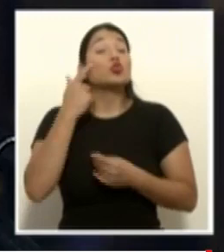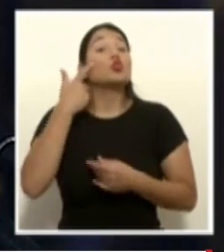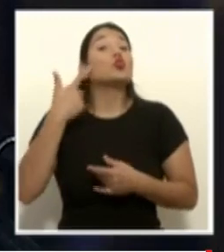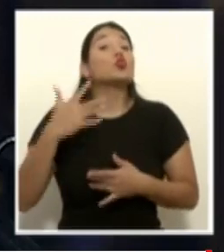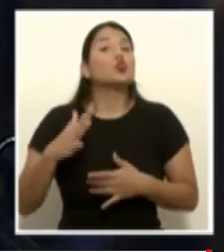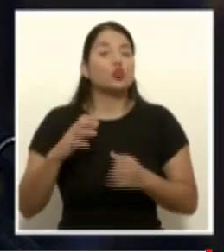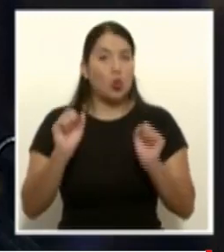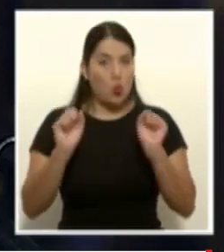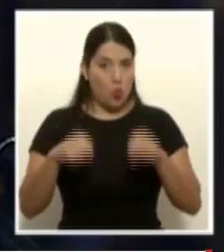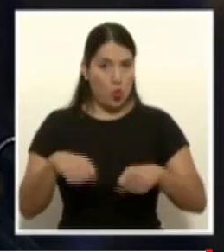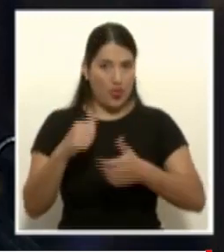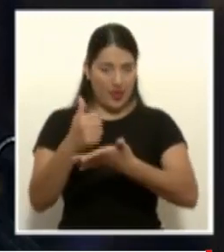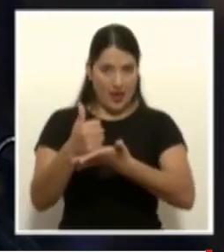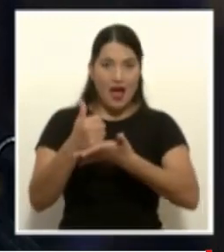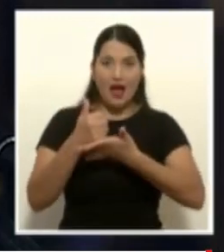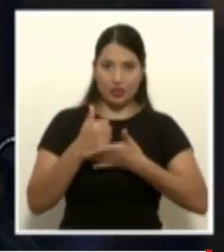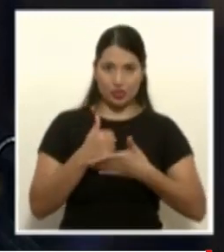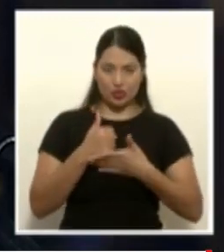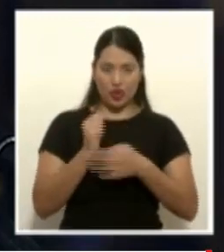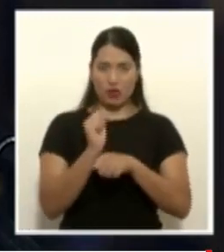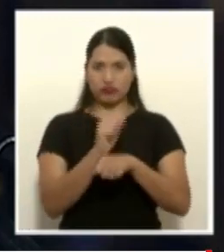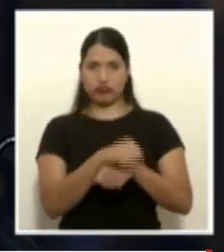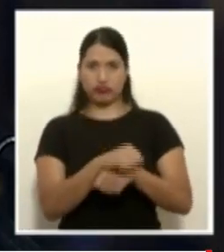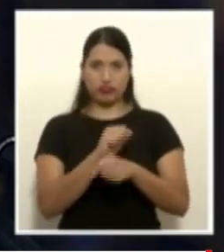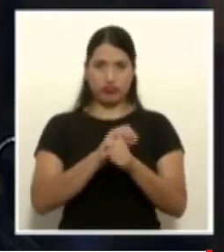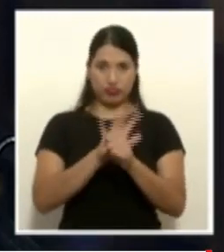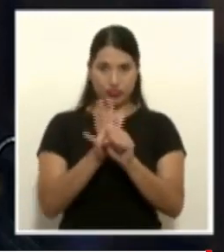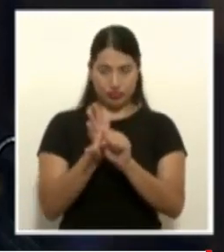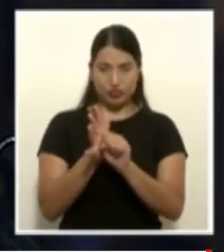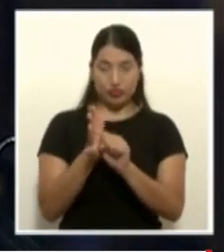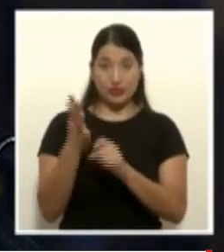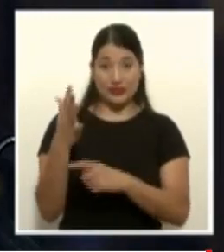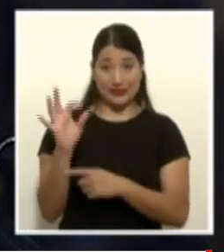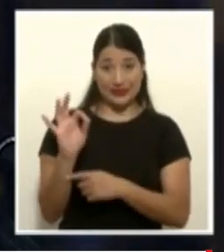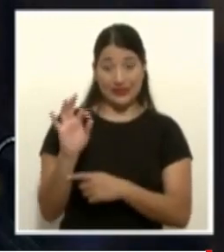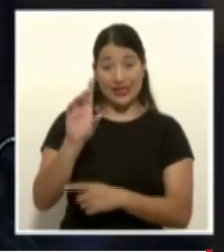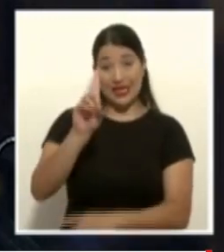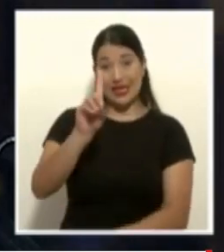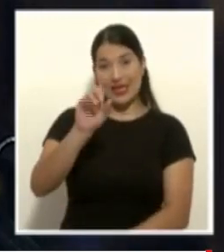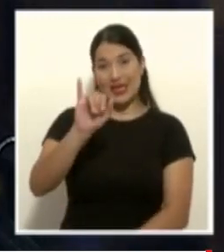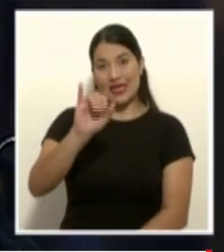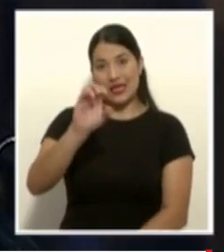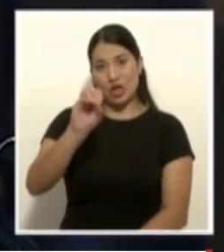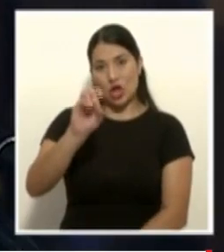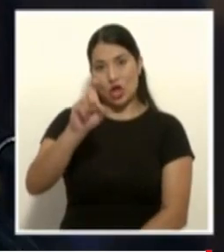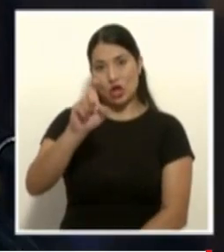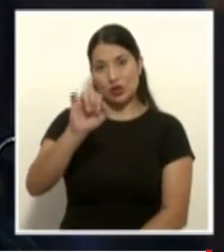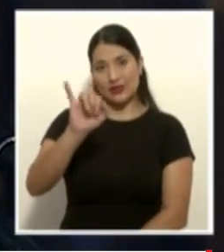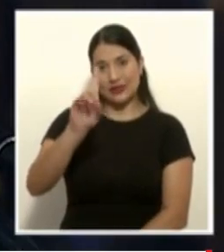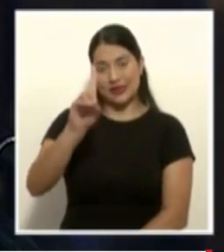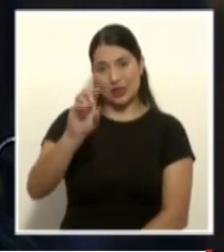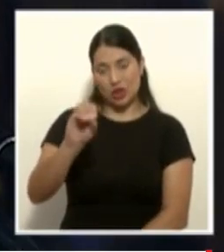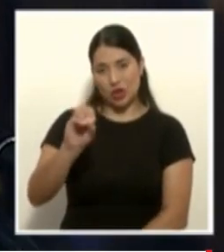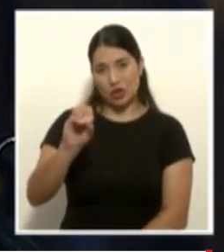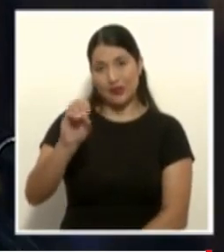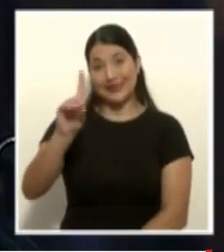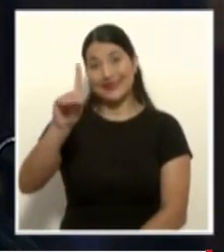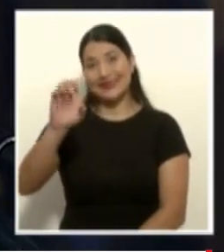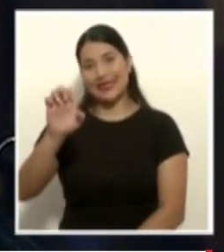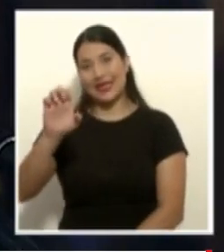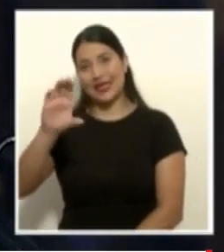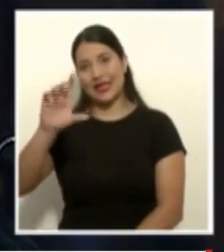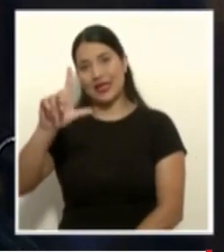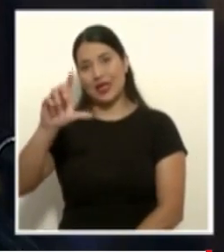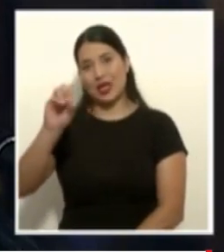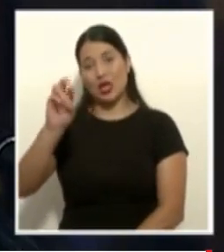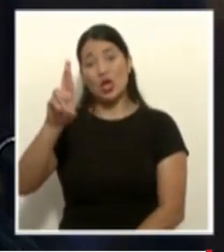a neutralizar los efectos de este virus, el dióxido de cloro, para escuchar la posición oficial por parte de